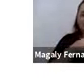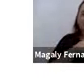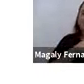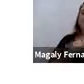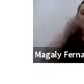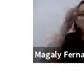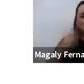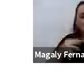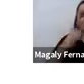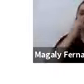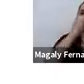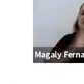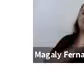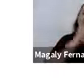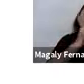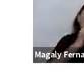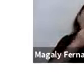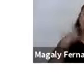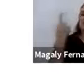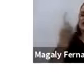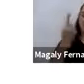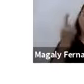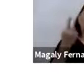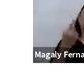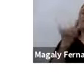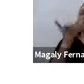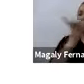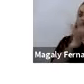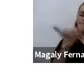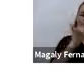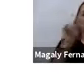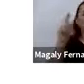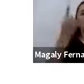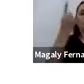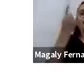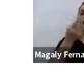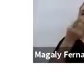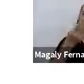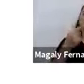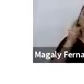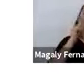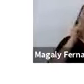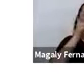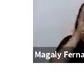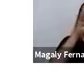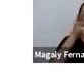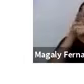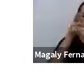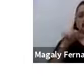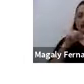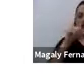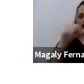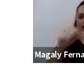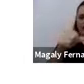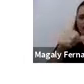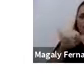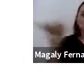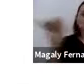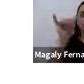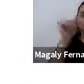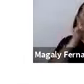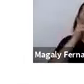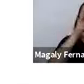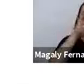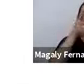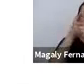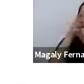decisiones internacionales. Muy a menudo sigue siendo el primero de los objetivos sostenibles, y fue así en los objetivos del milenio,